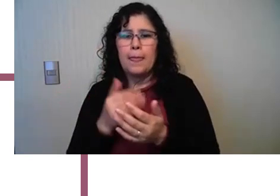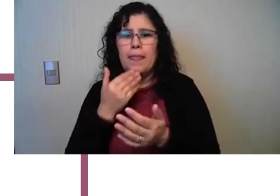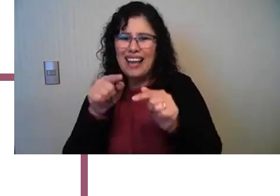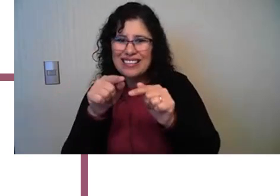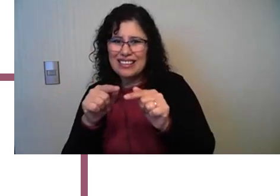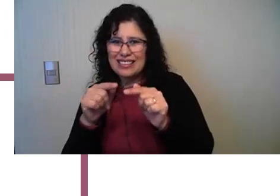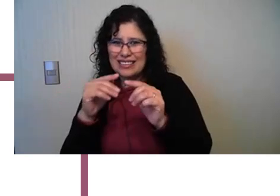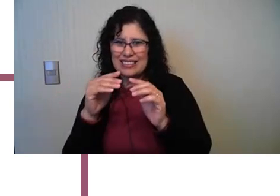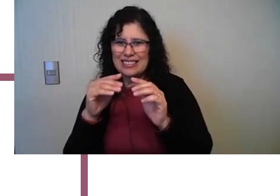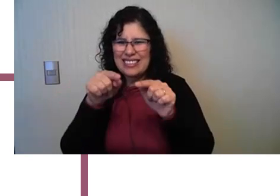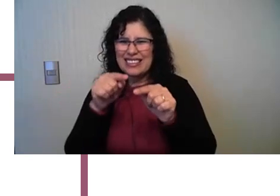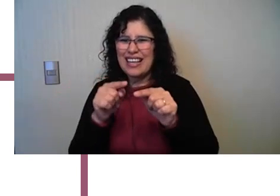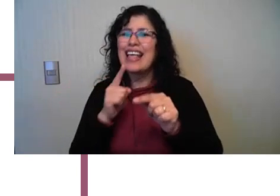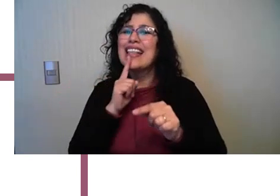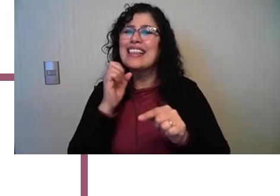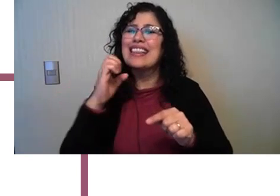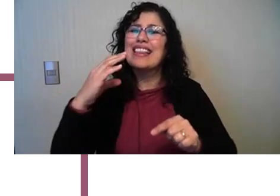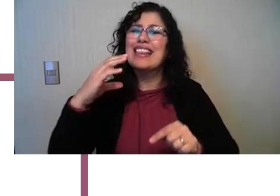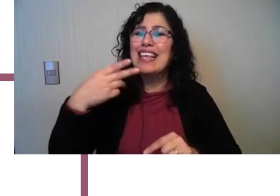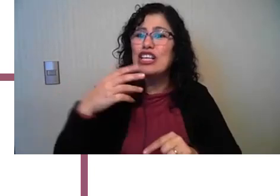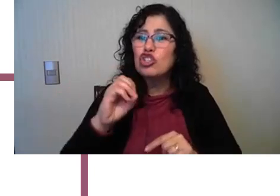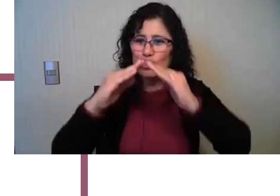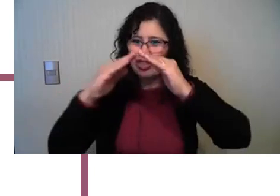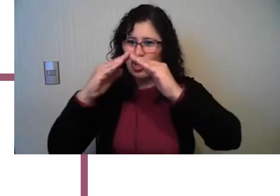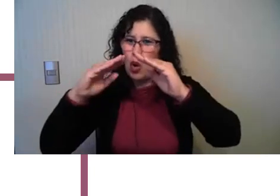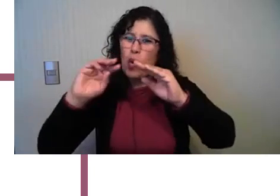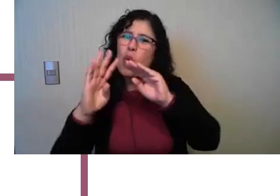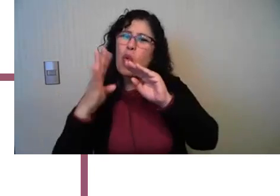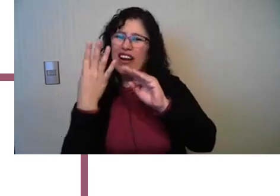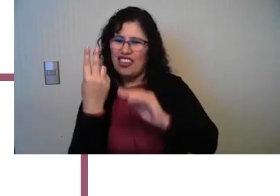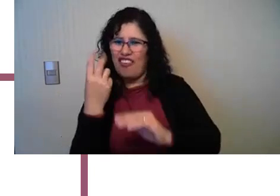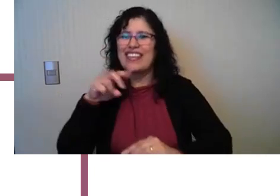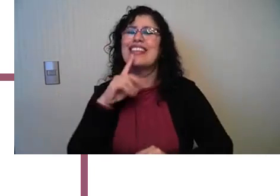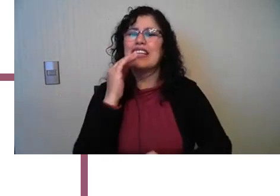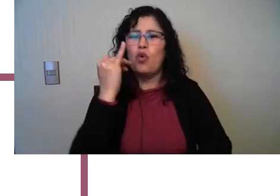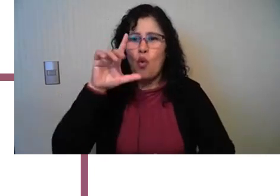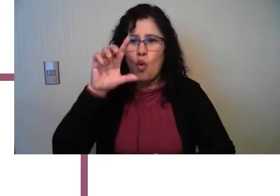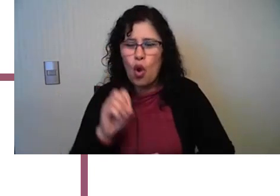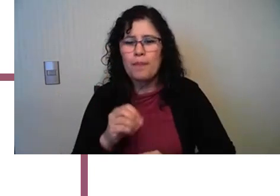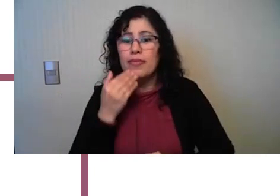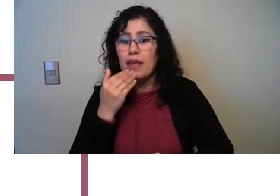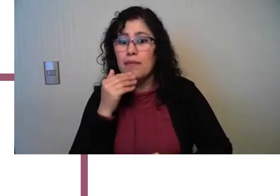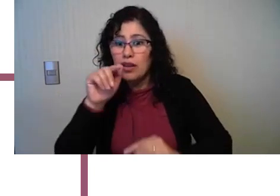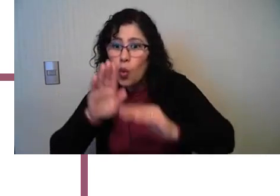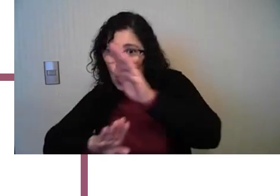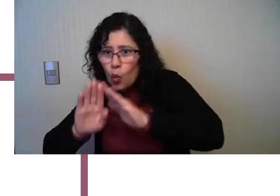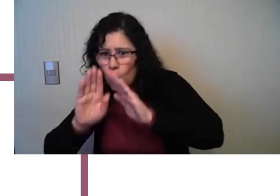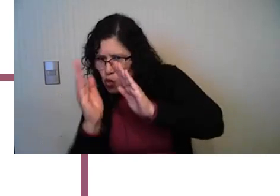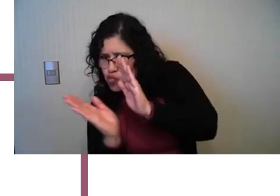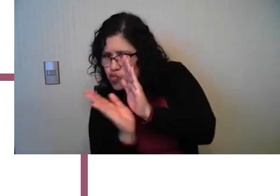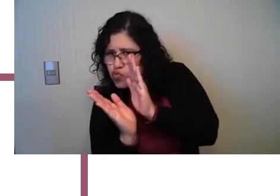cuarto ventrículo, o sea, está relacionado con el techo del cuarto ventrículo y está protegido, ¿cierto?, por este hueso que es el